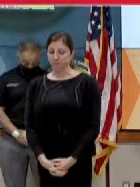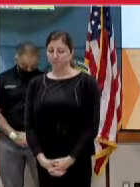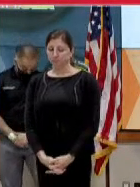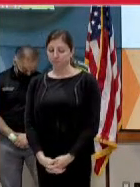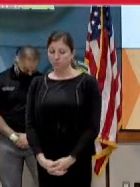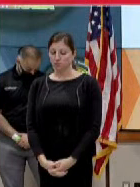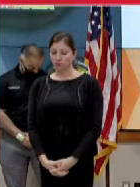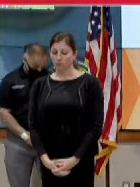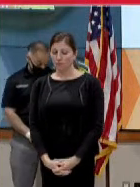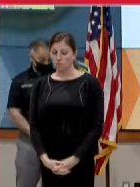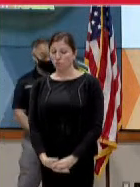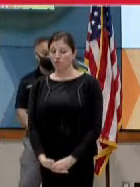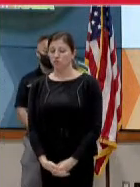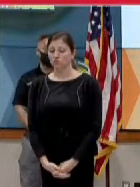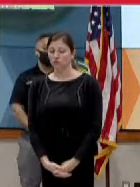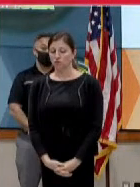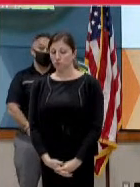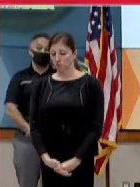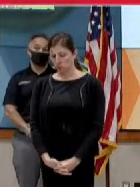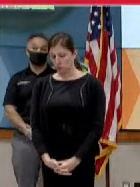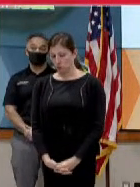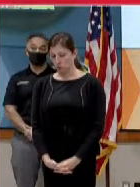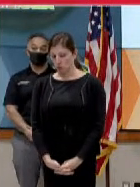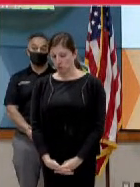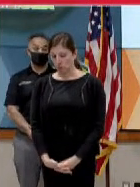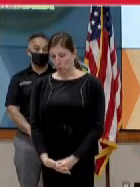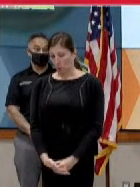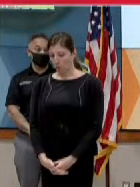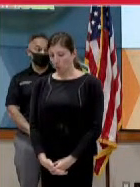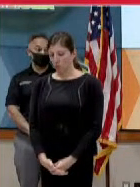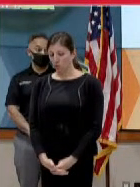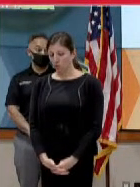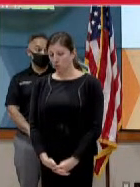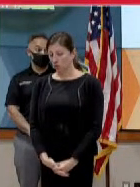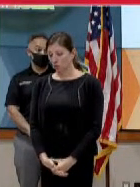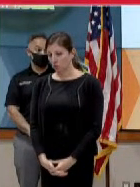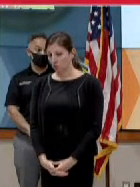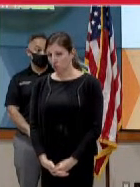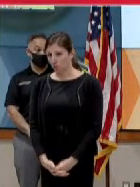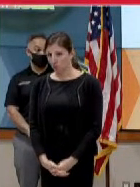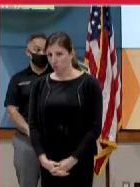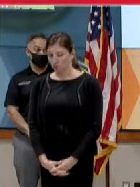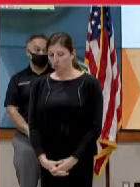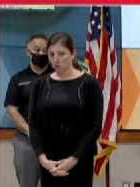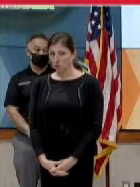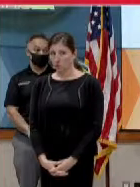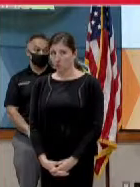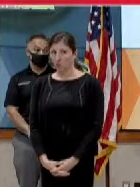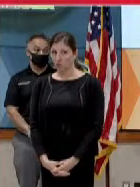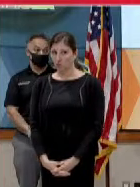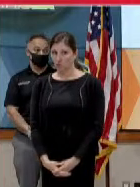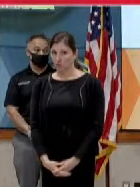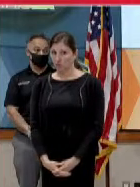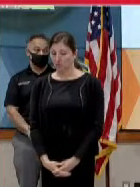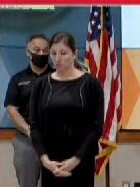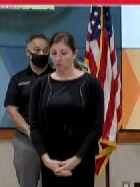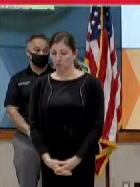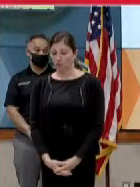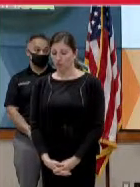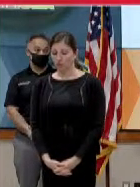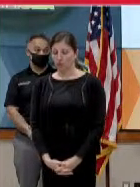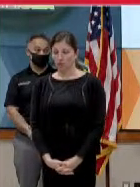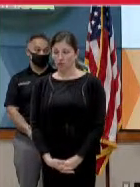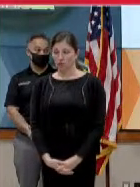ofreciendo recomendaciones de quedarse en casa. He estado trabajando, abogando por nuestro condado con